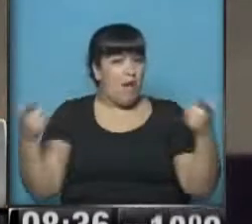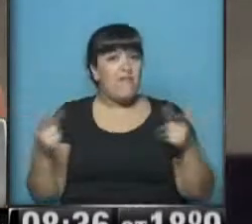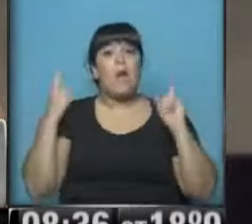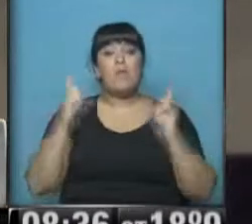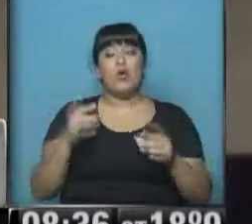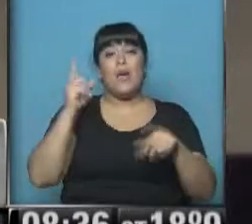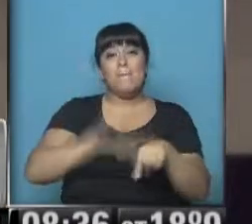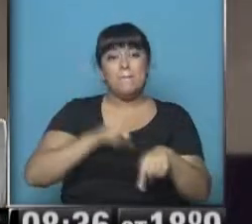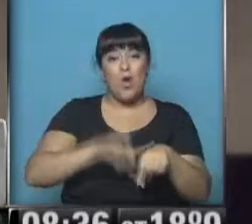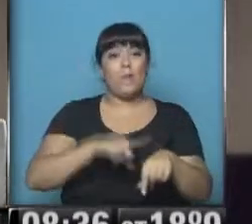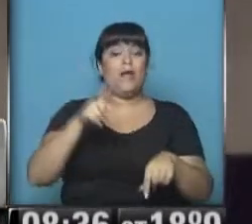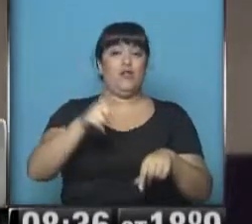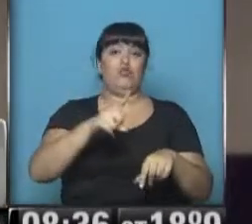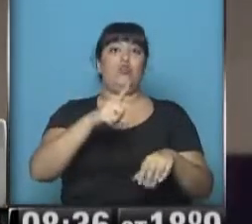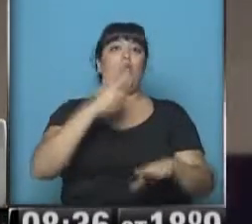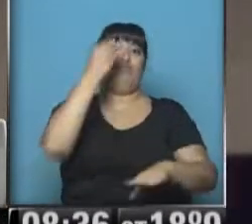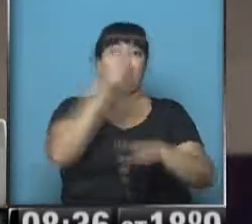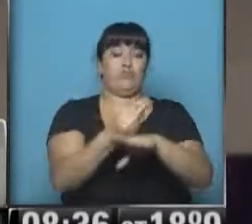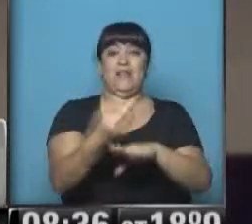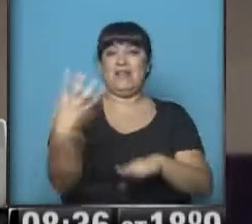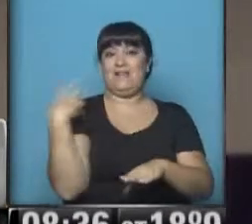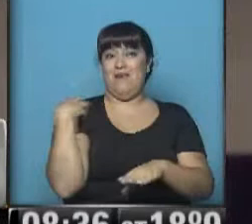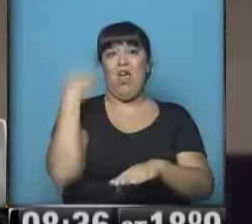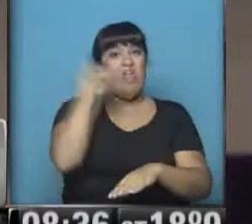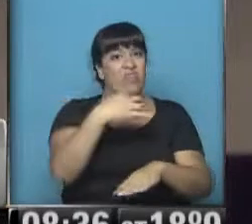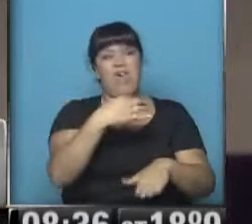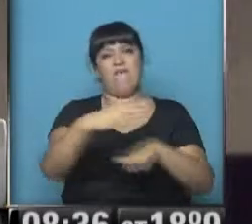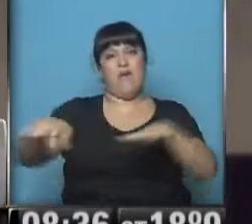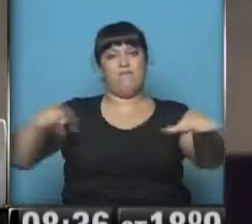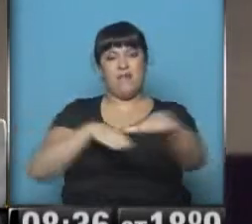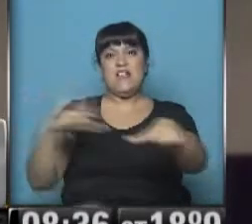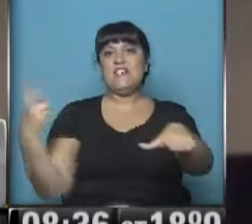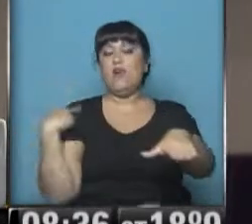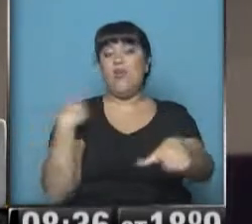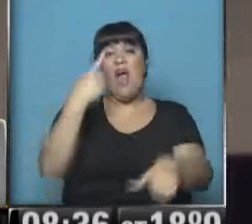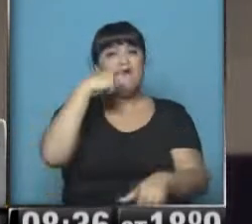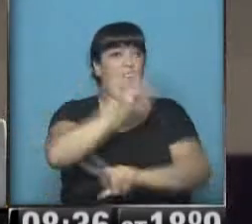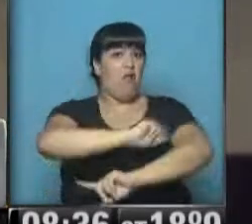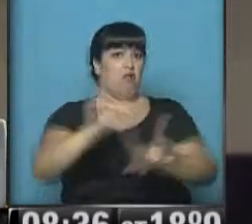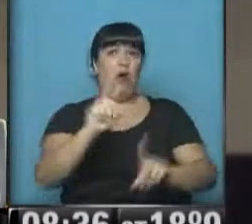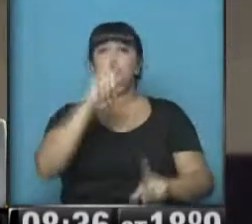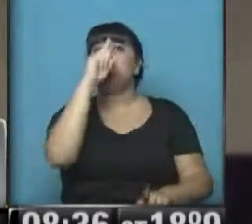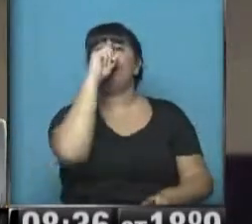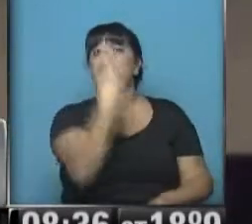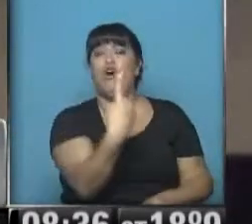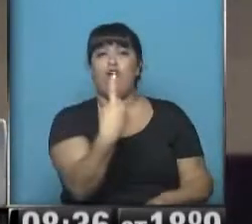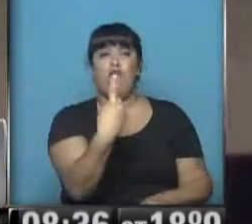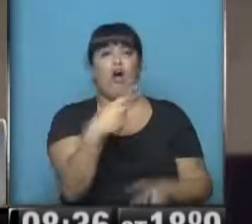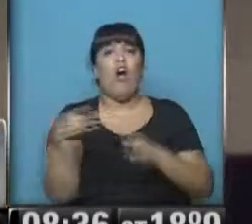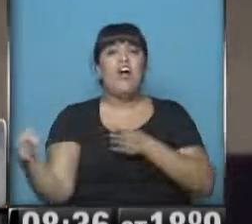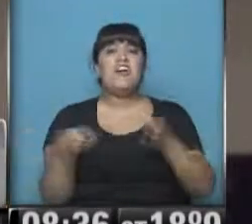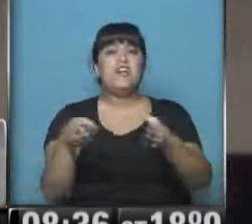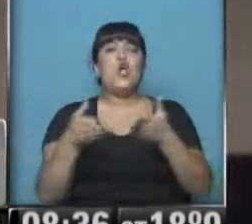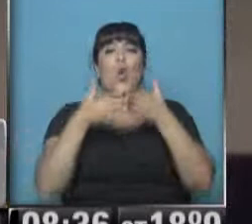desplaza un alto cargo militar tiene que ir otro comando que lo acompaña y fue sin parar por un río con un